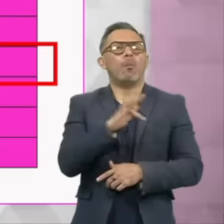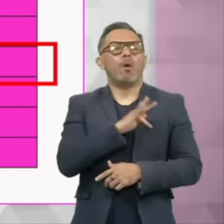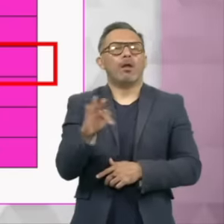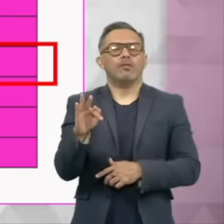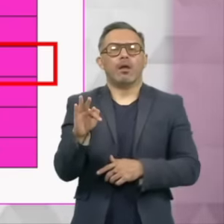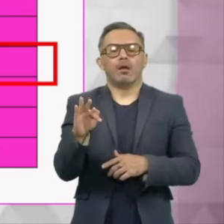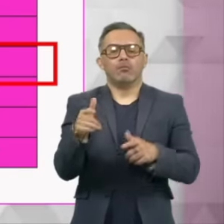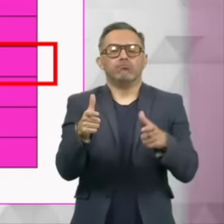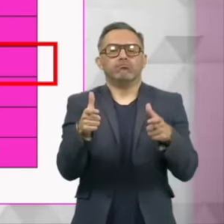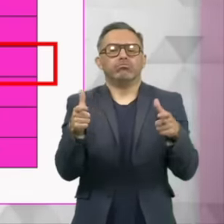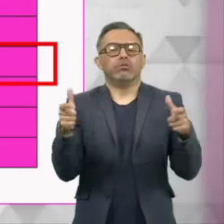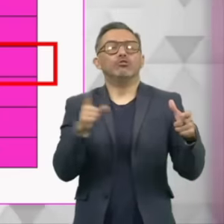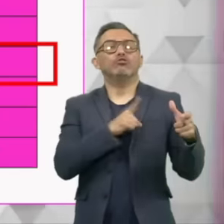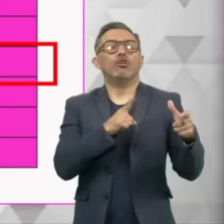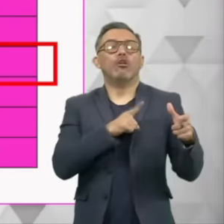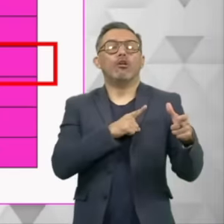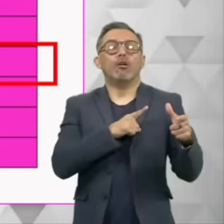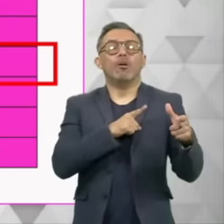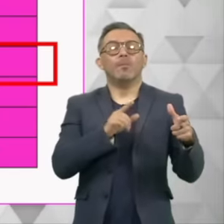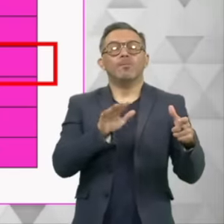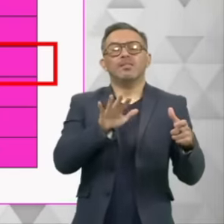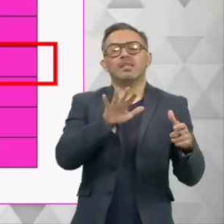hasta en